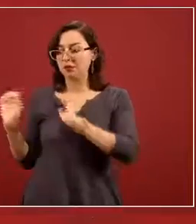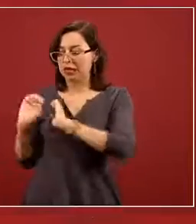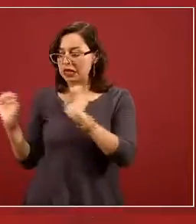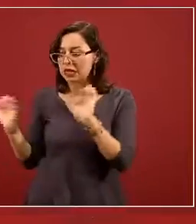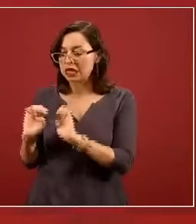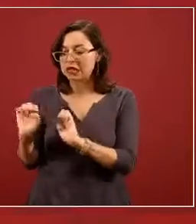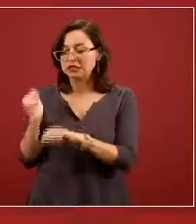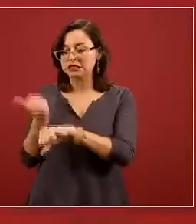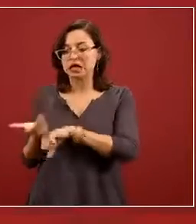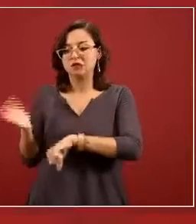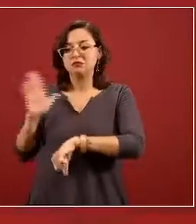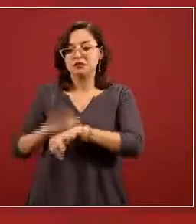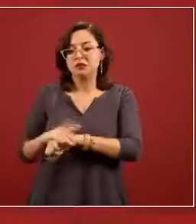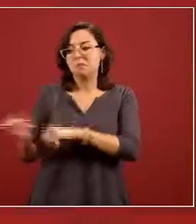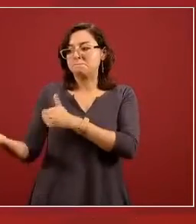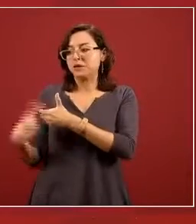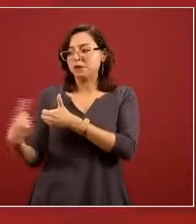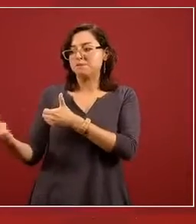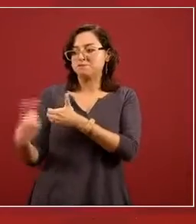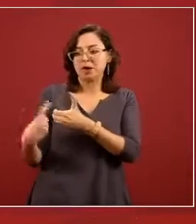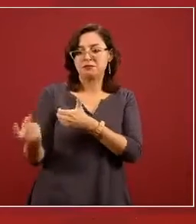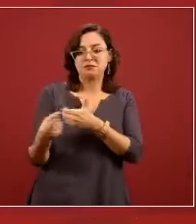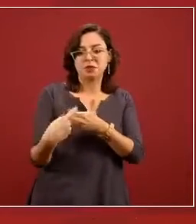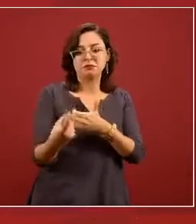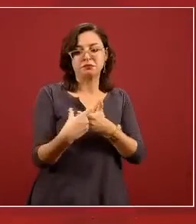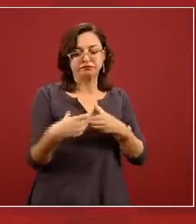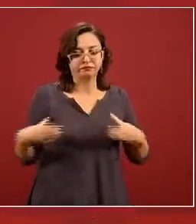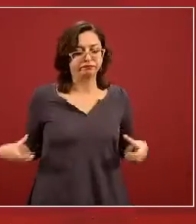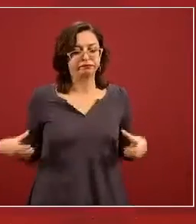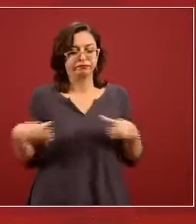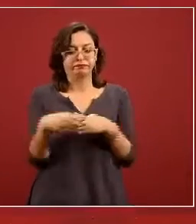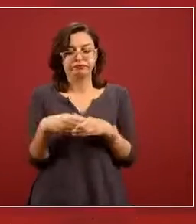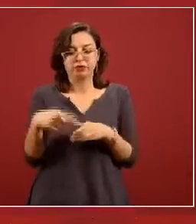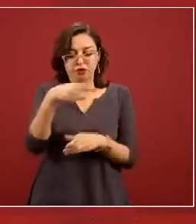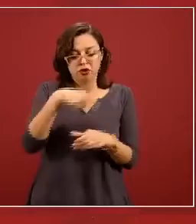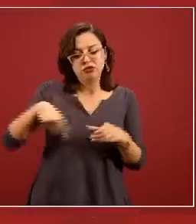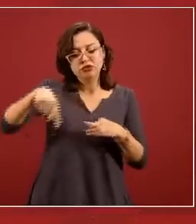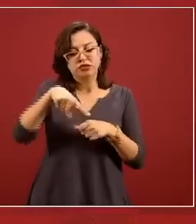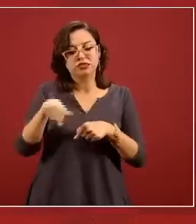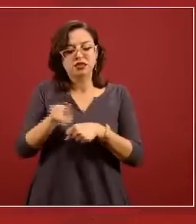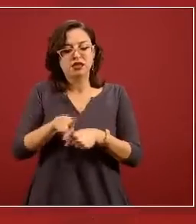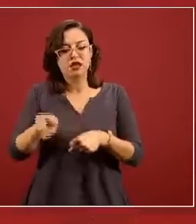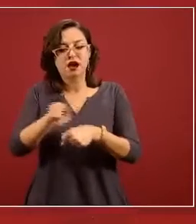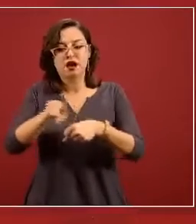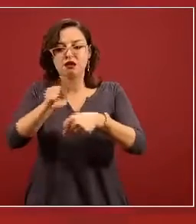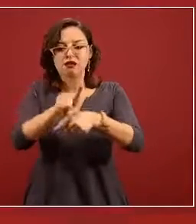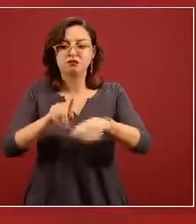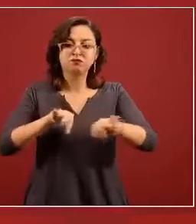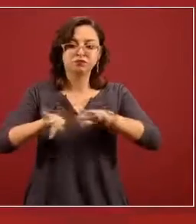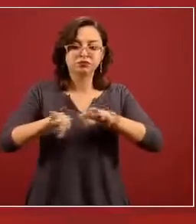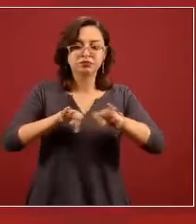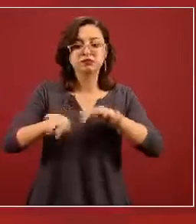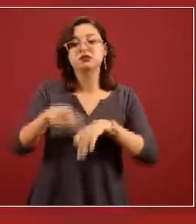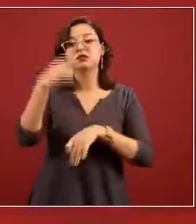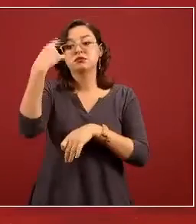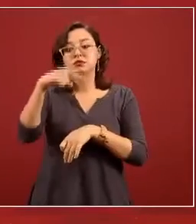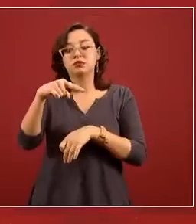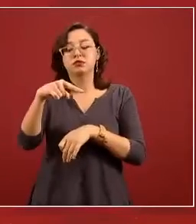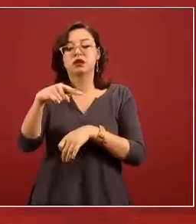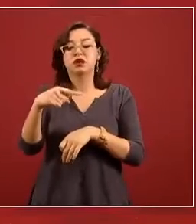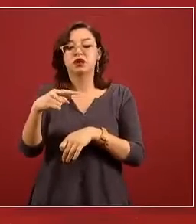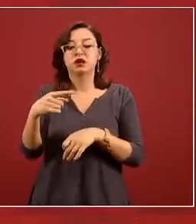áreas administrativas, etcétera, todos los que en su momento estamos trabajando día con día para llevar a cabo la respuesta en el